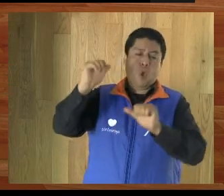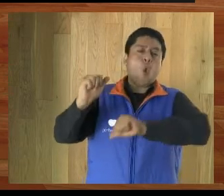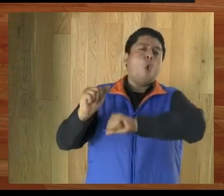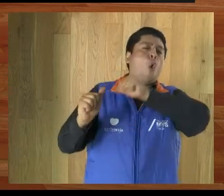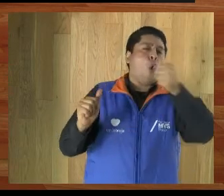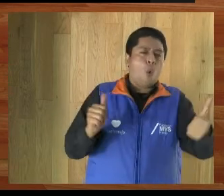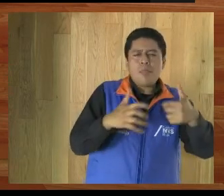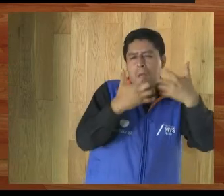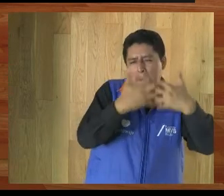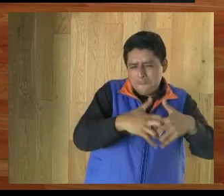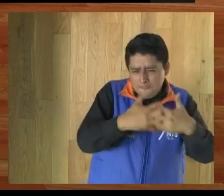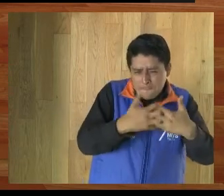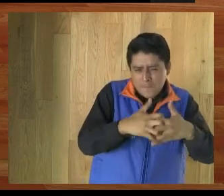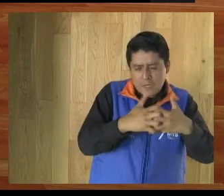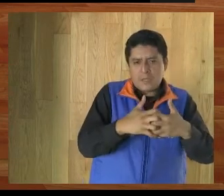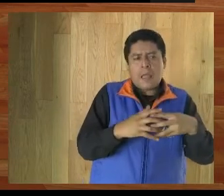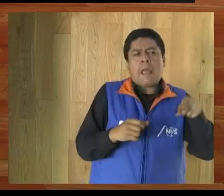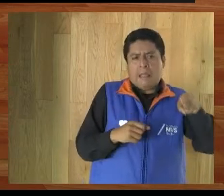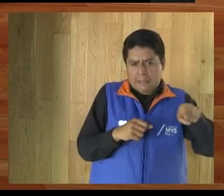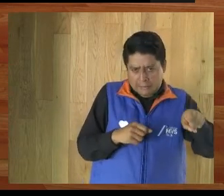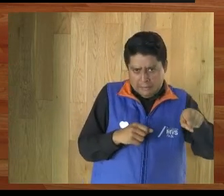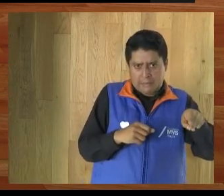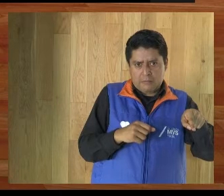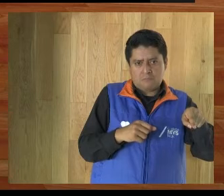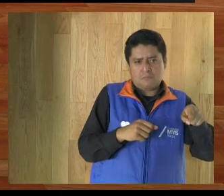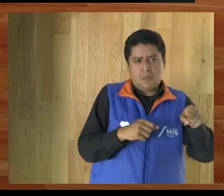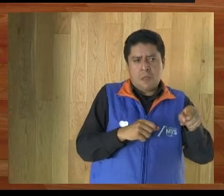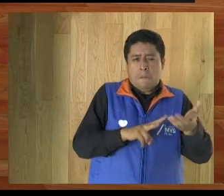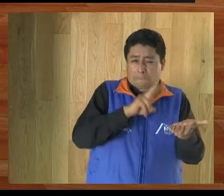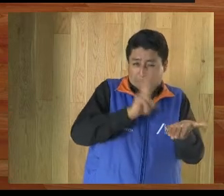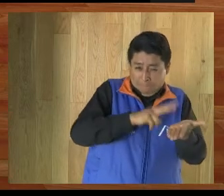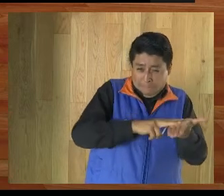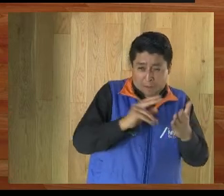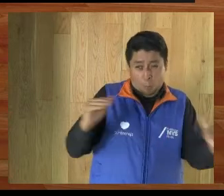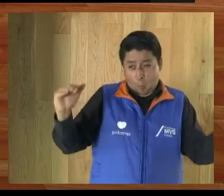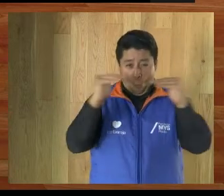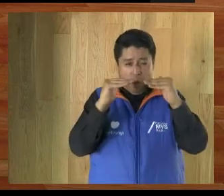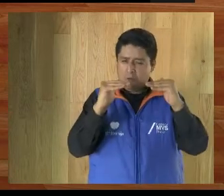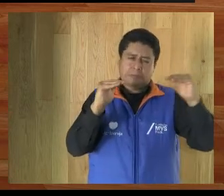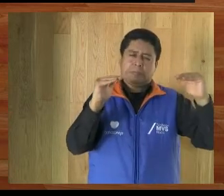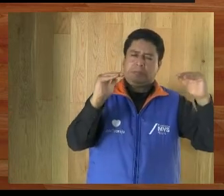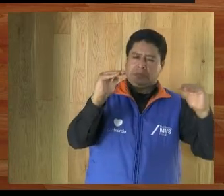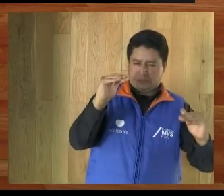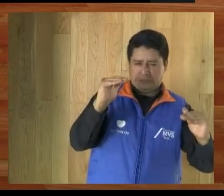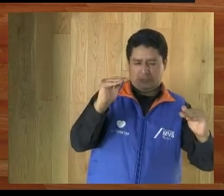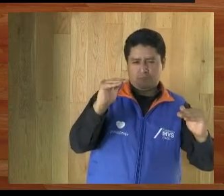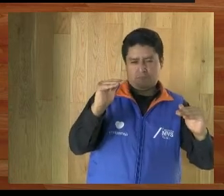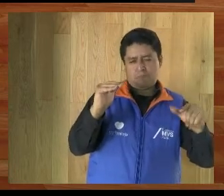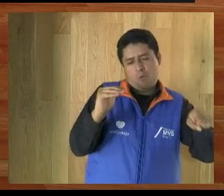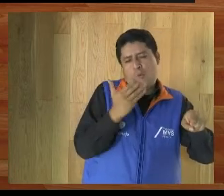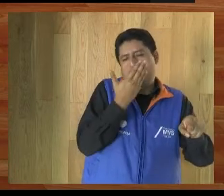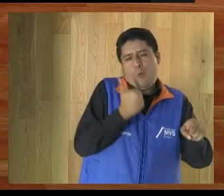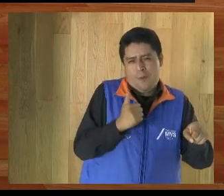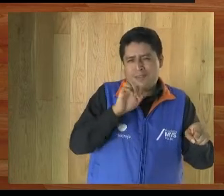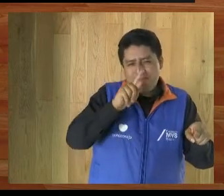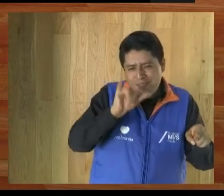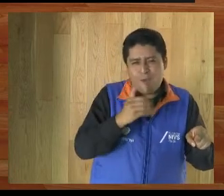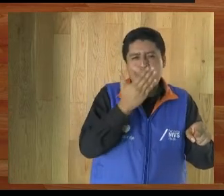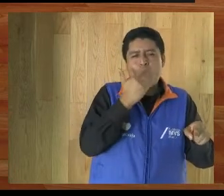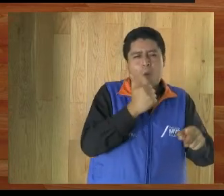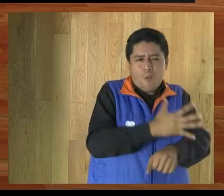tipo de empresas que también cotizan en los principales bolsas, ¿no? Entonces,